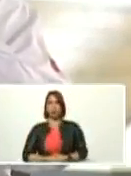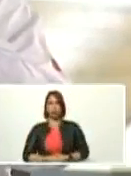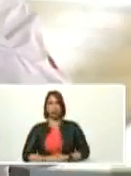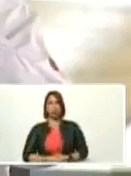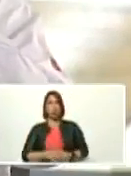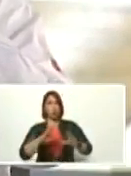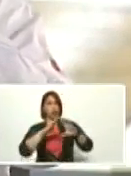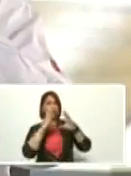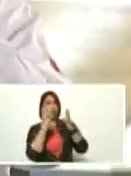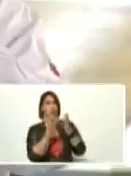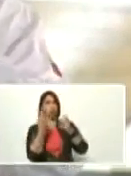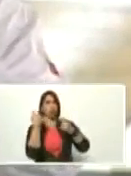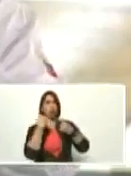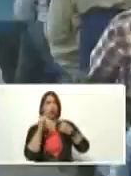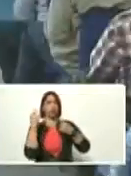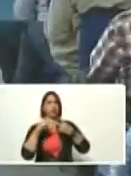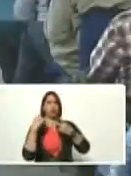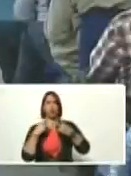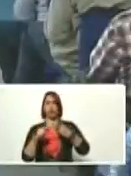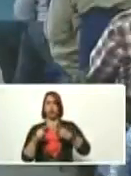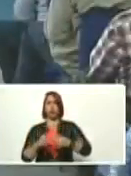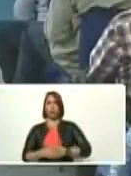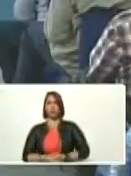mundo multipolar,